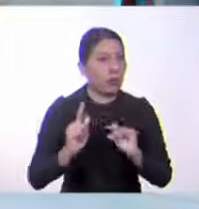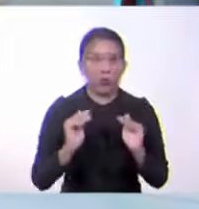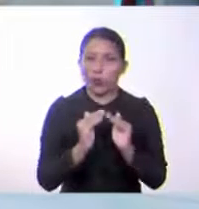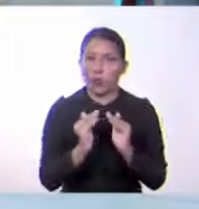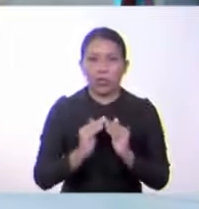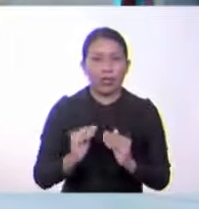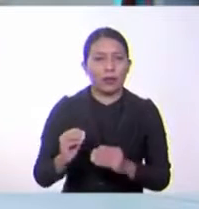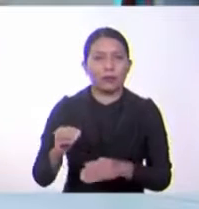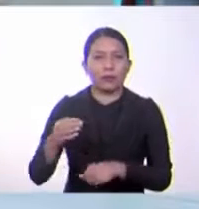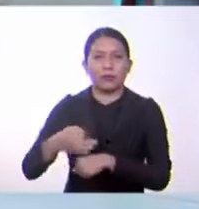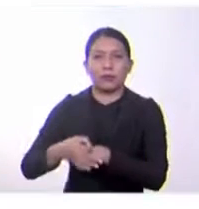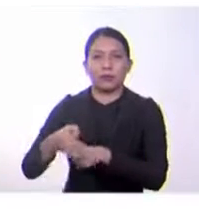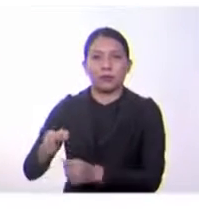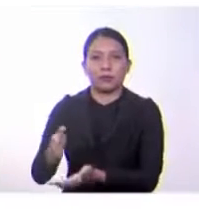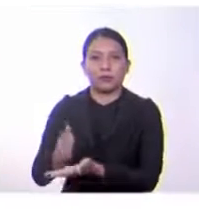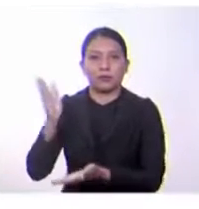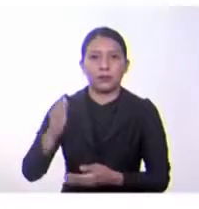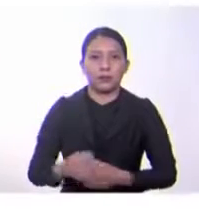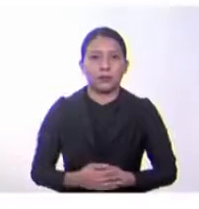animal.